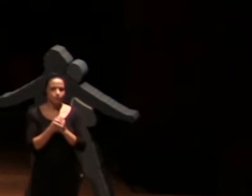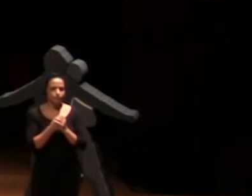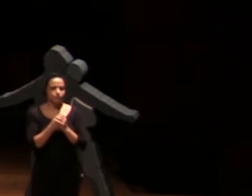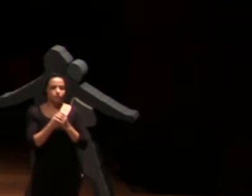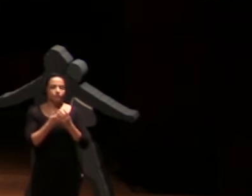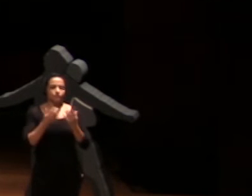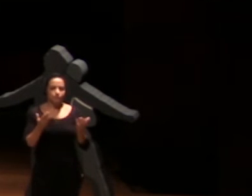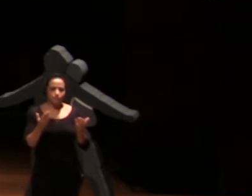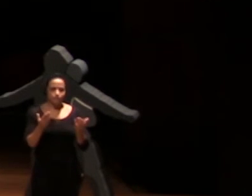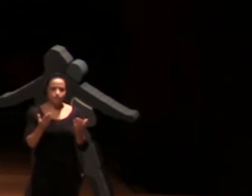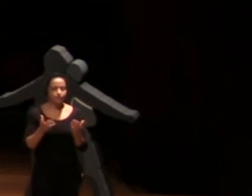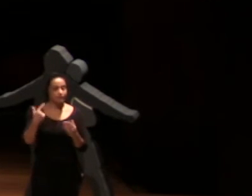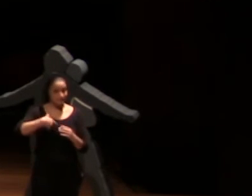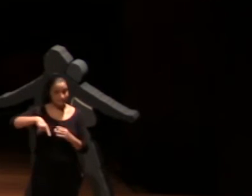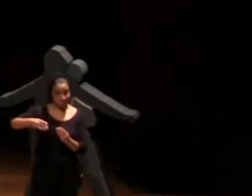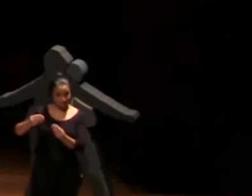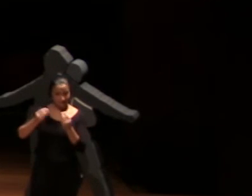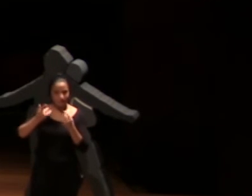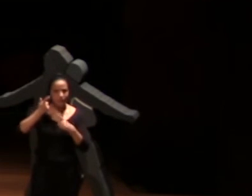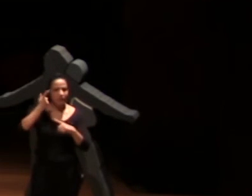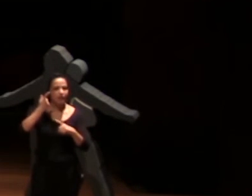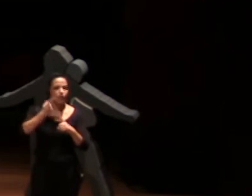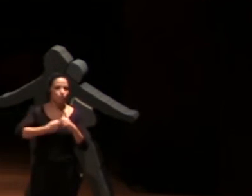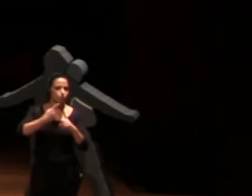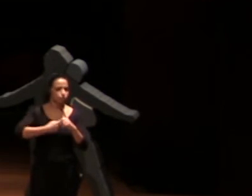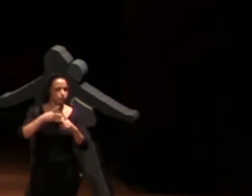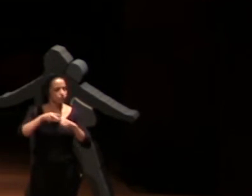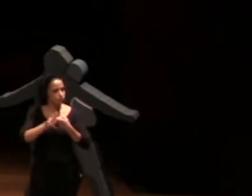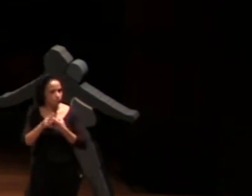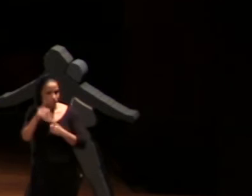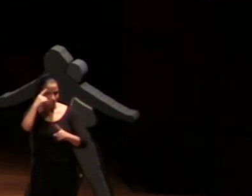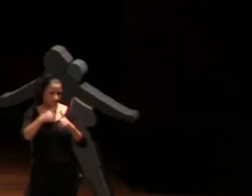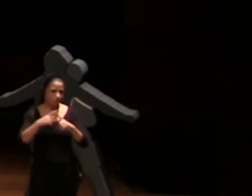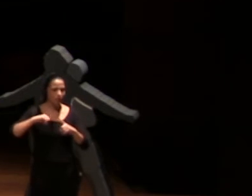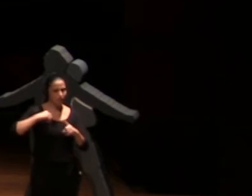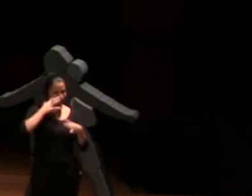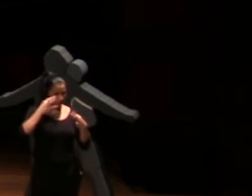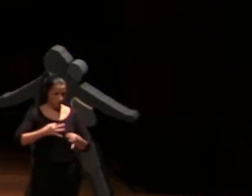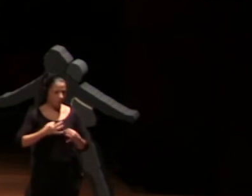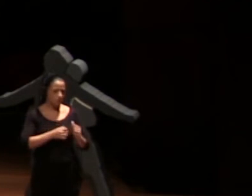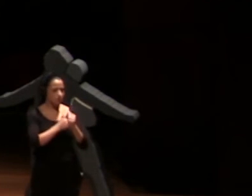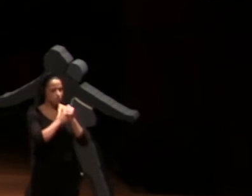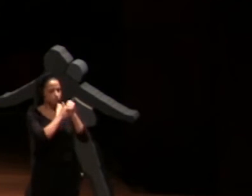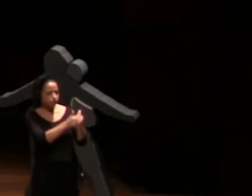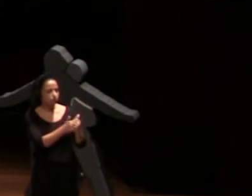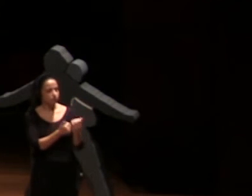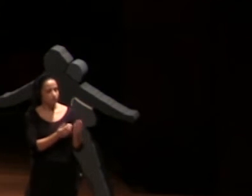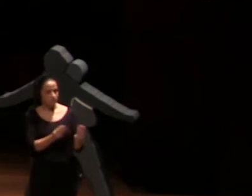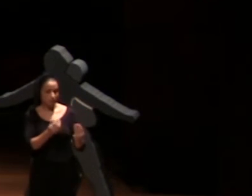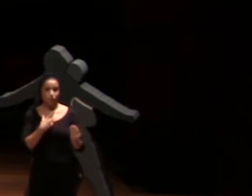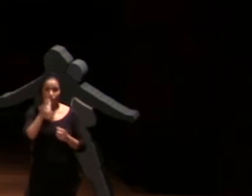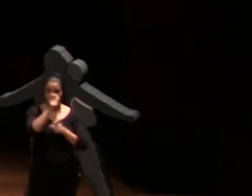instrumentos, este es el único instrumento que nos hemos quedado de alguna forma para hacer un seguimiento en el clínico real. Y muchos de esos fisioterapeutas están aquí